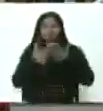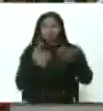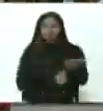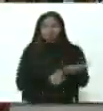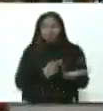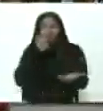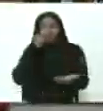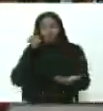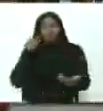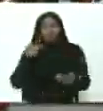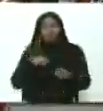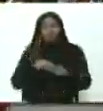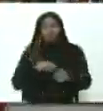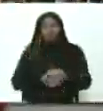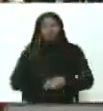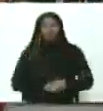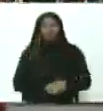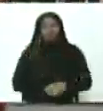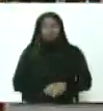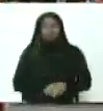hermanos.